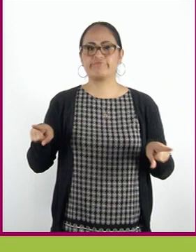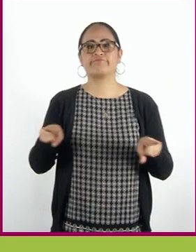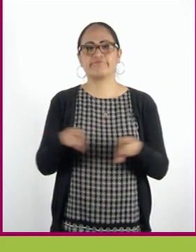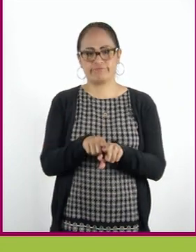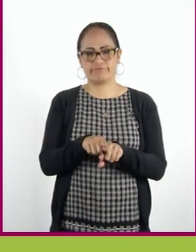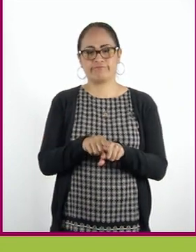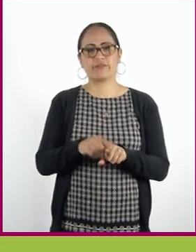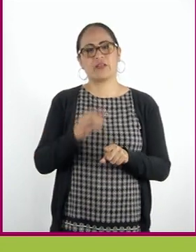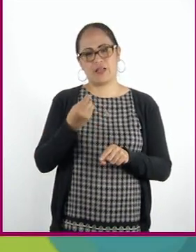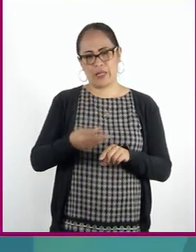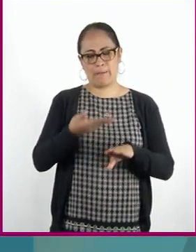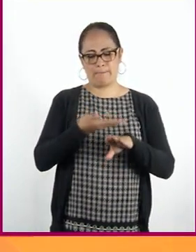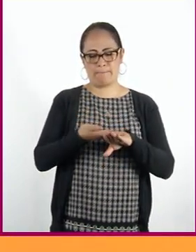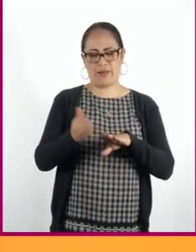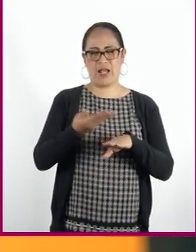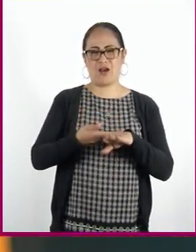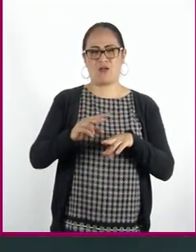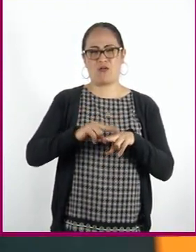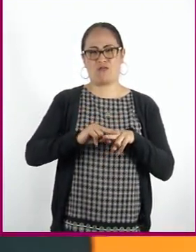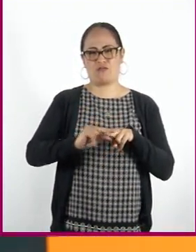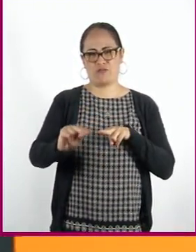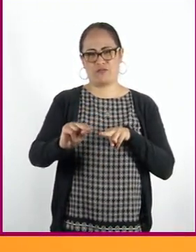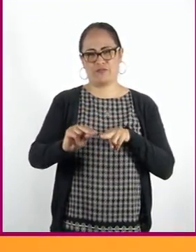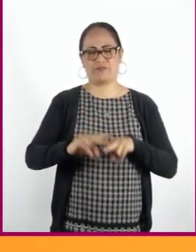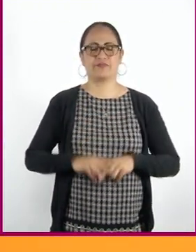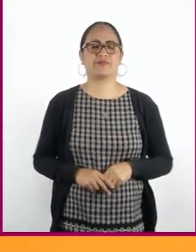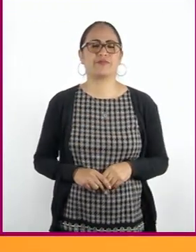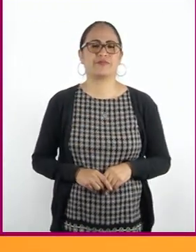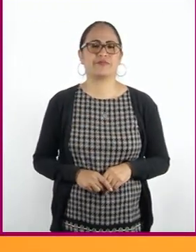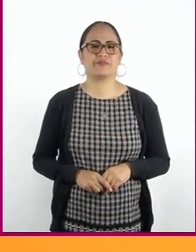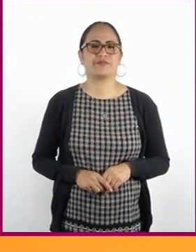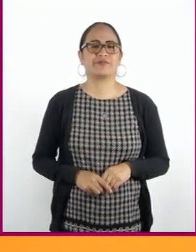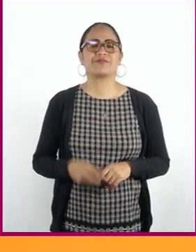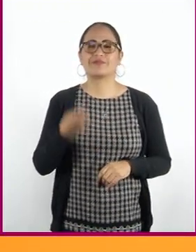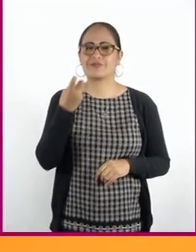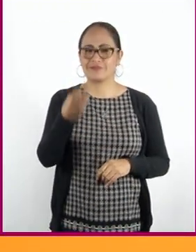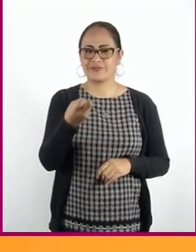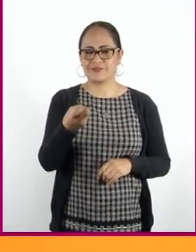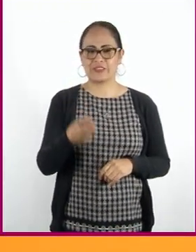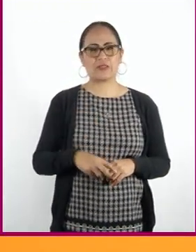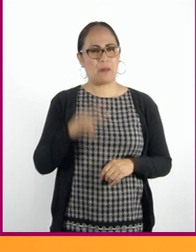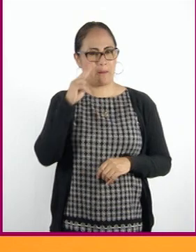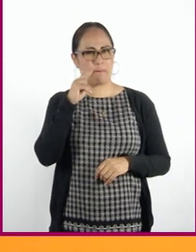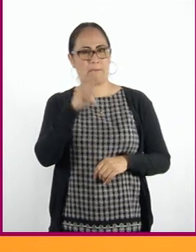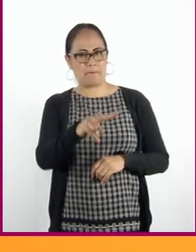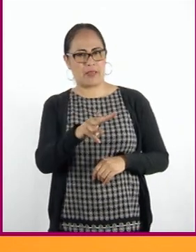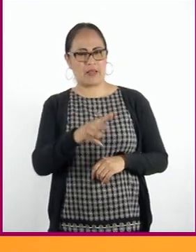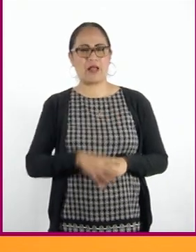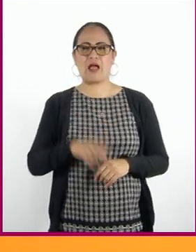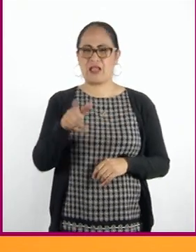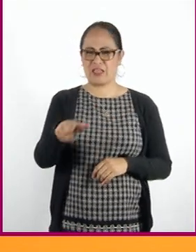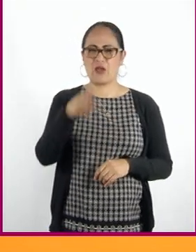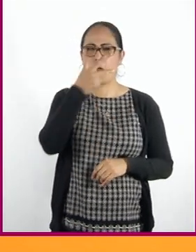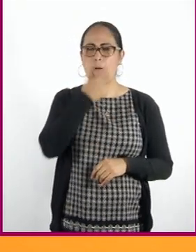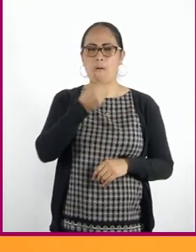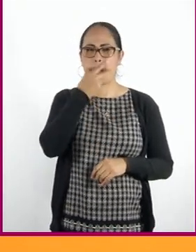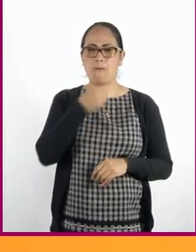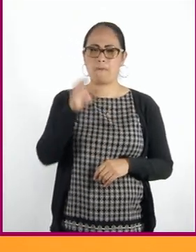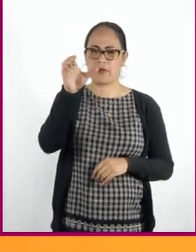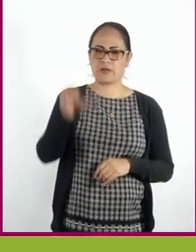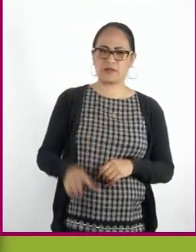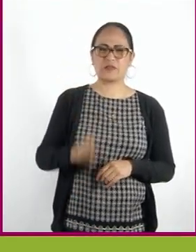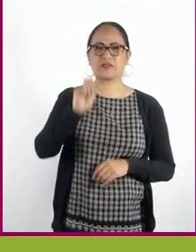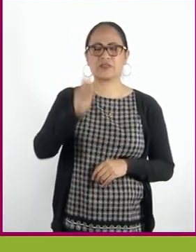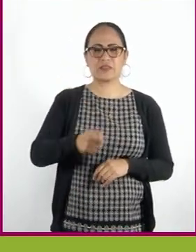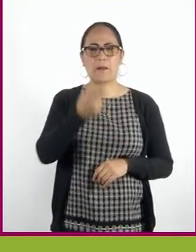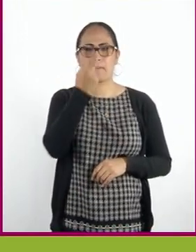la eyaculación. Cabe señalar, maestro Raúl, que la parte más visible del aparato reproductor masculino es el